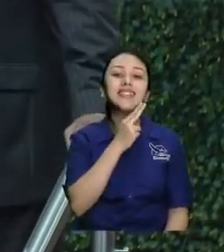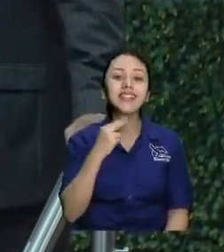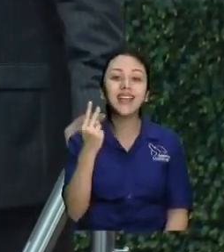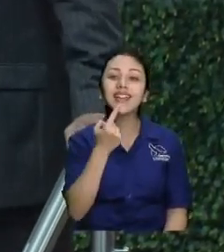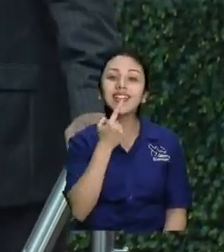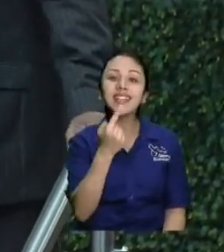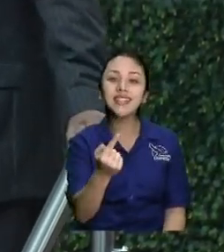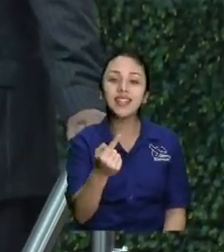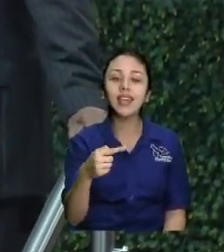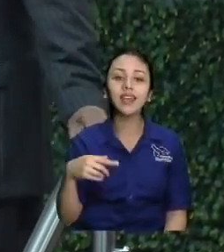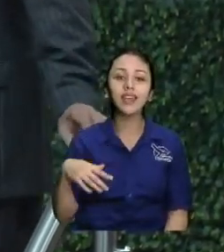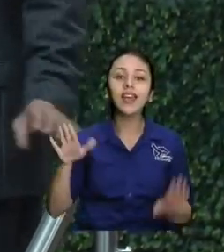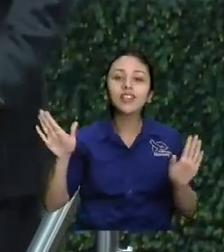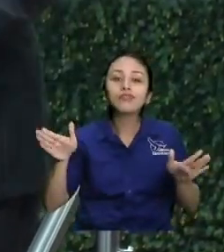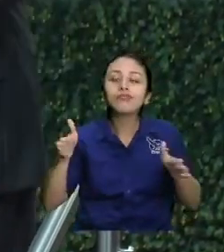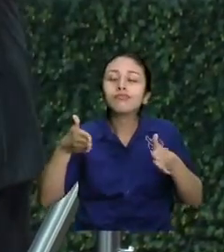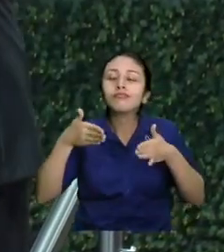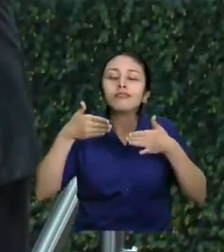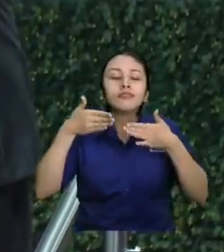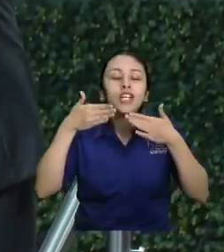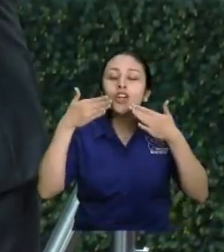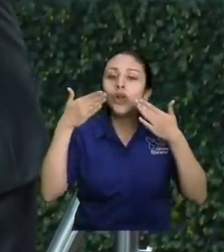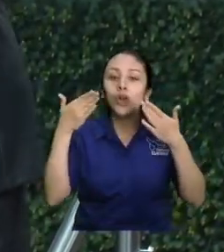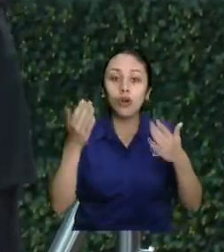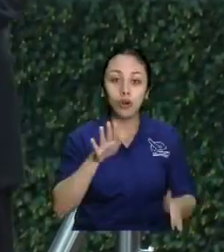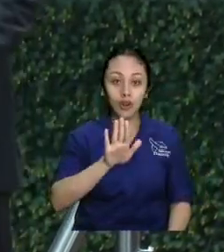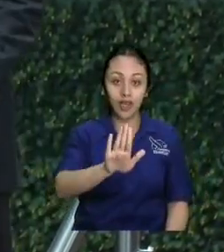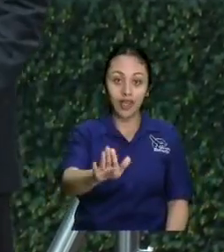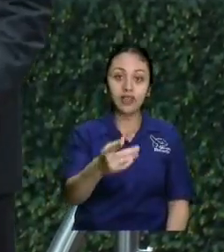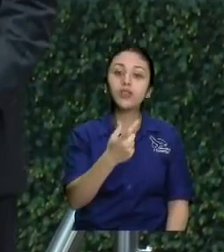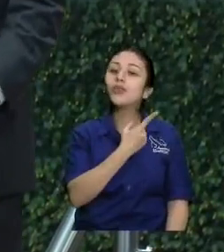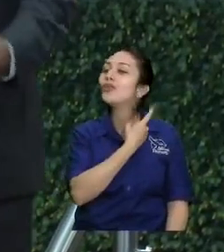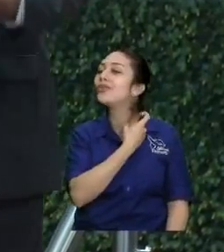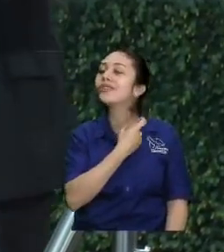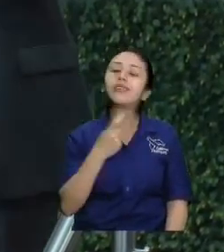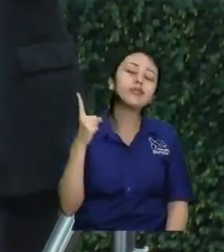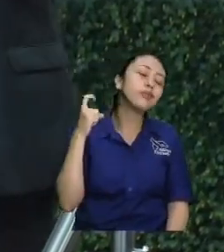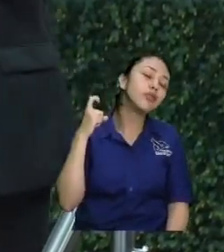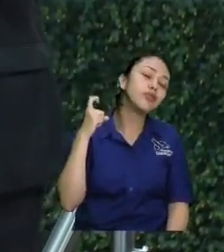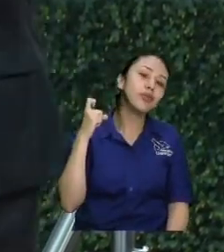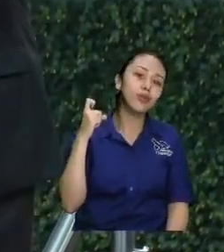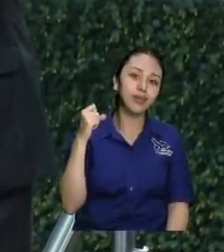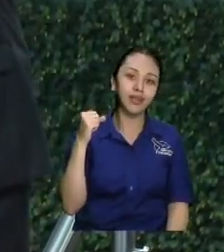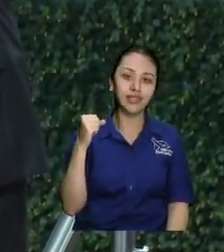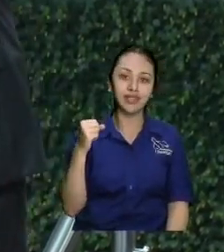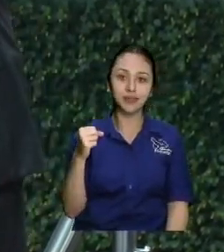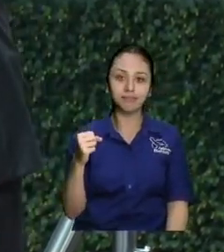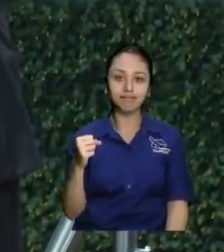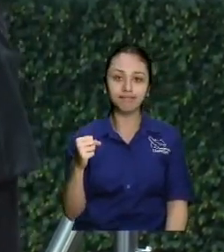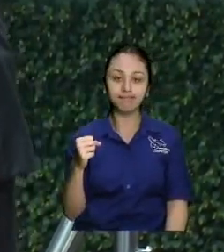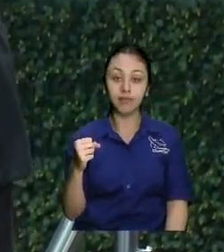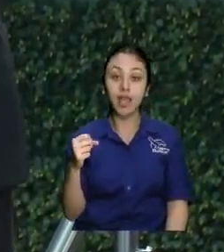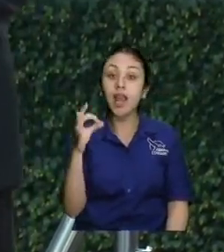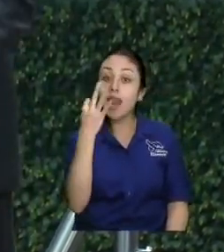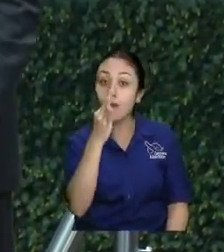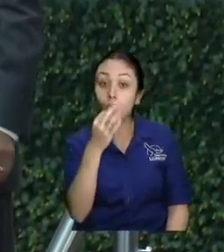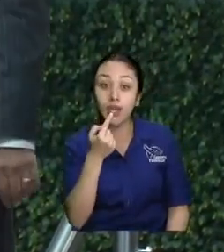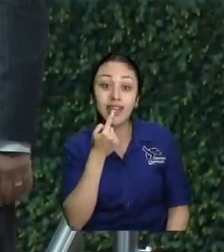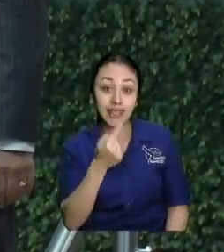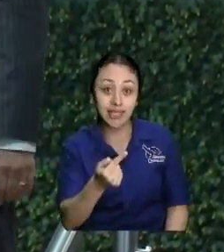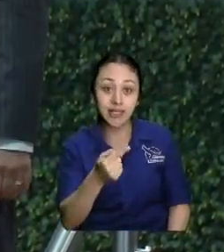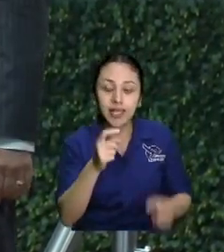el olor de tus perfumes. Ella está impresionada por el olor del